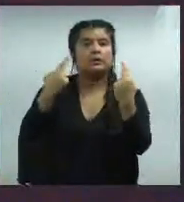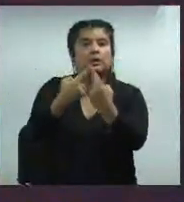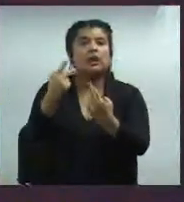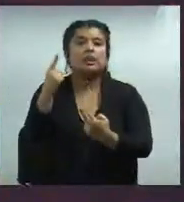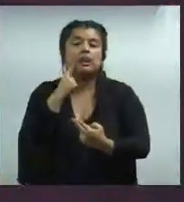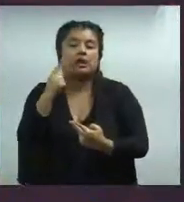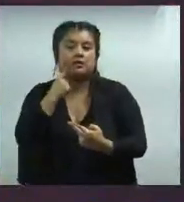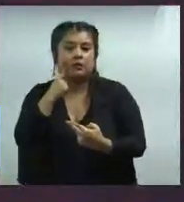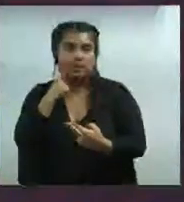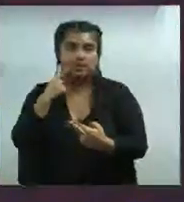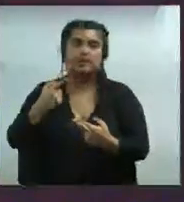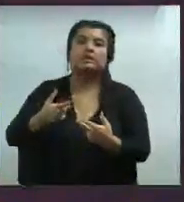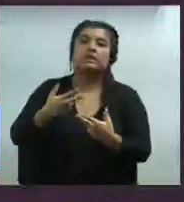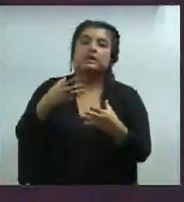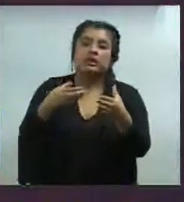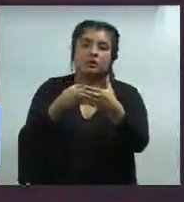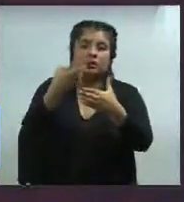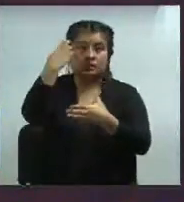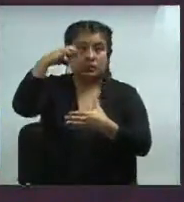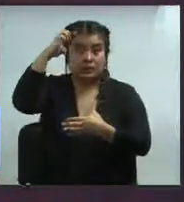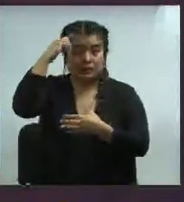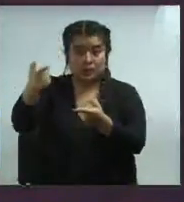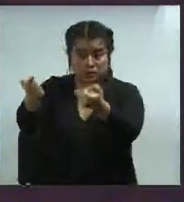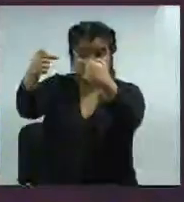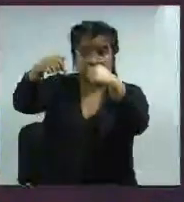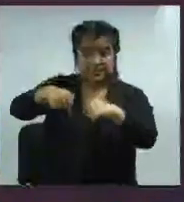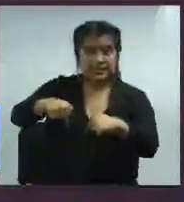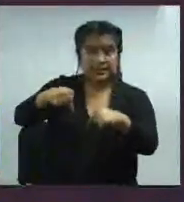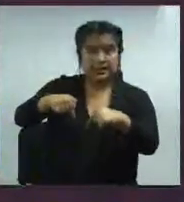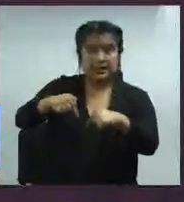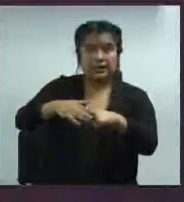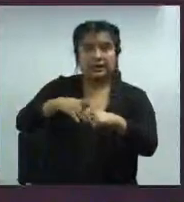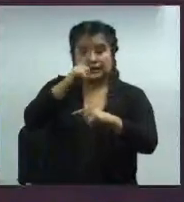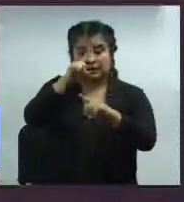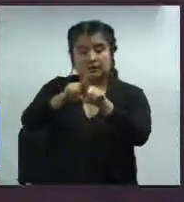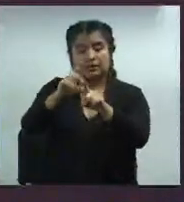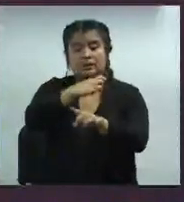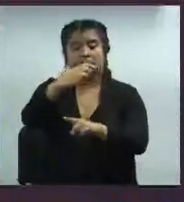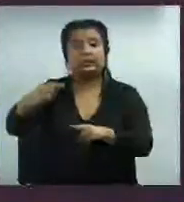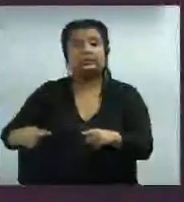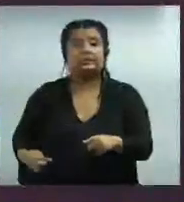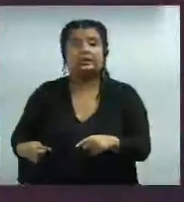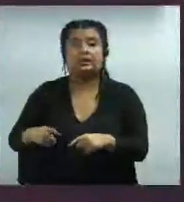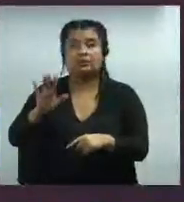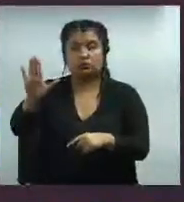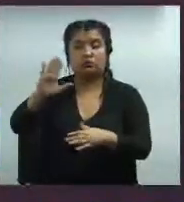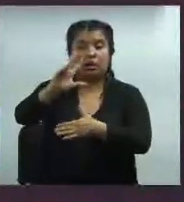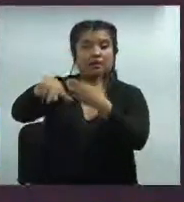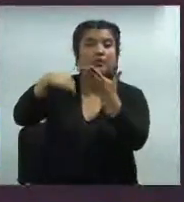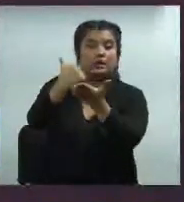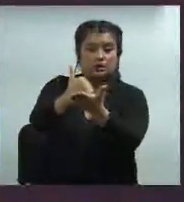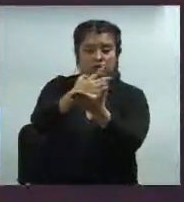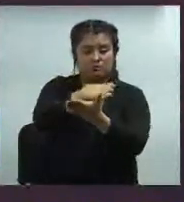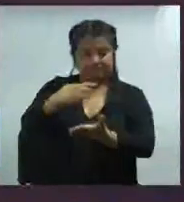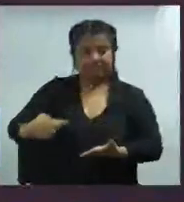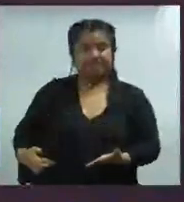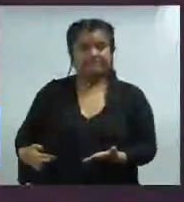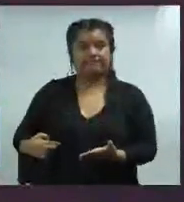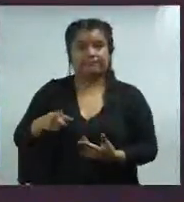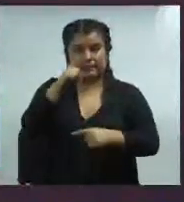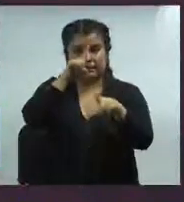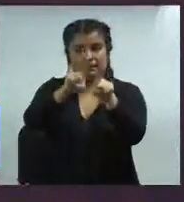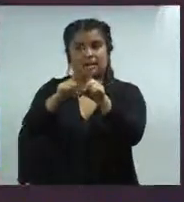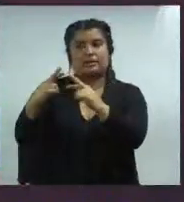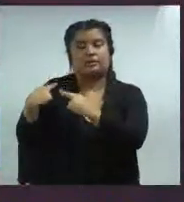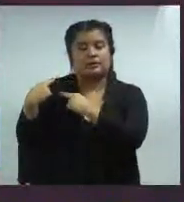bloque ellos puedan estar acá y si se puede, presidente, con su venia y su autorización y el compromiso de todos los